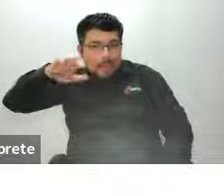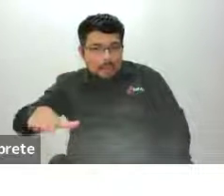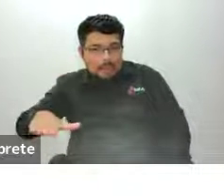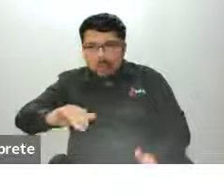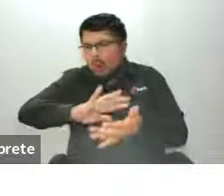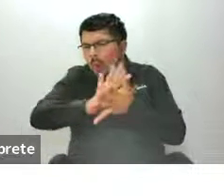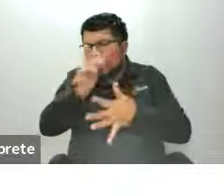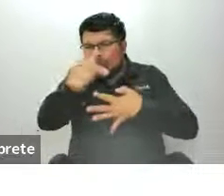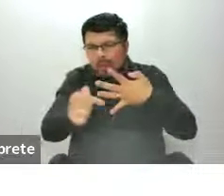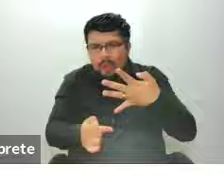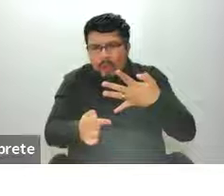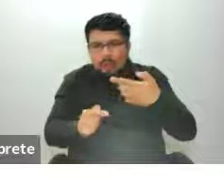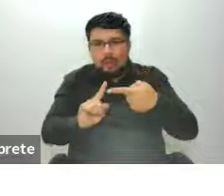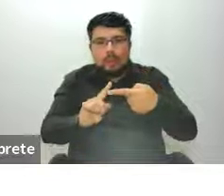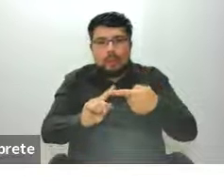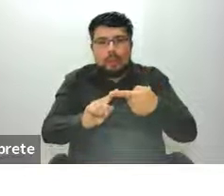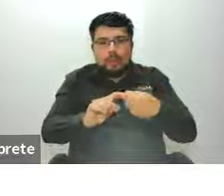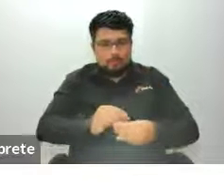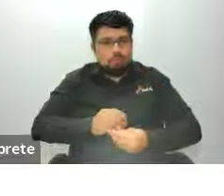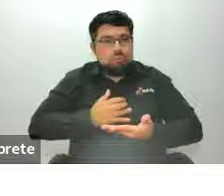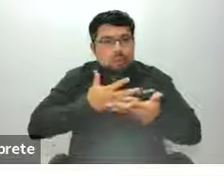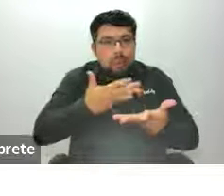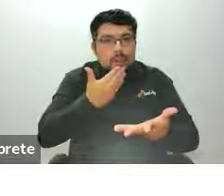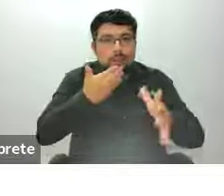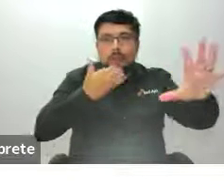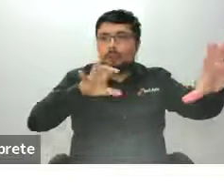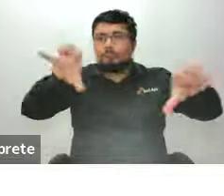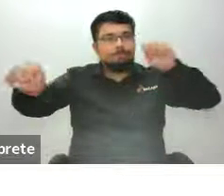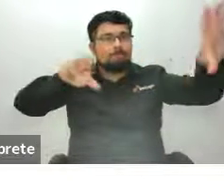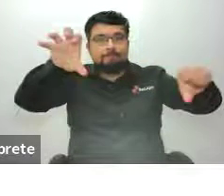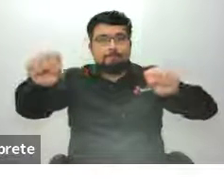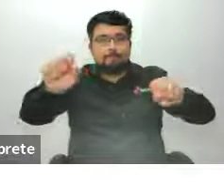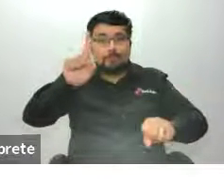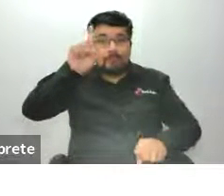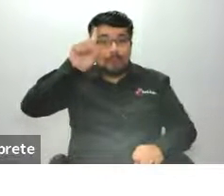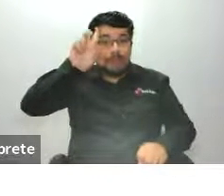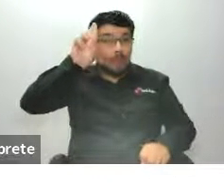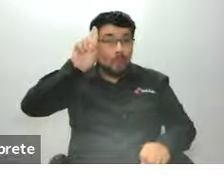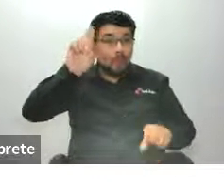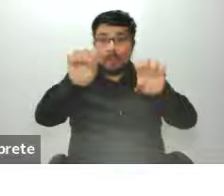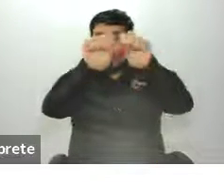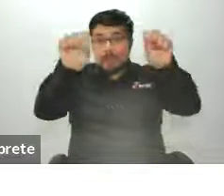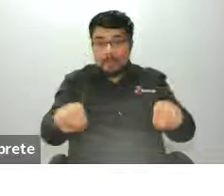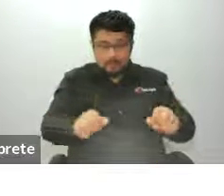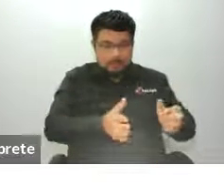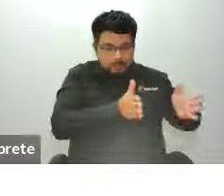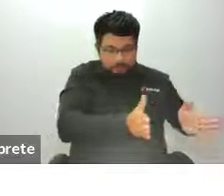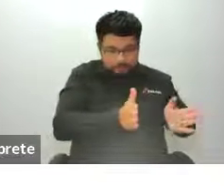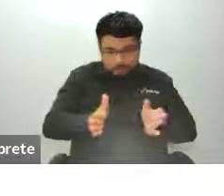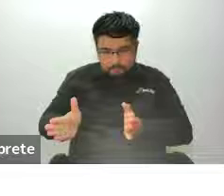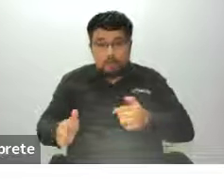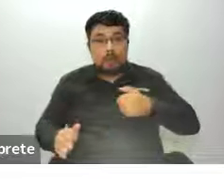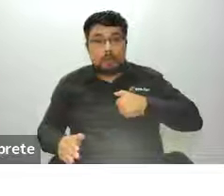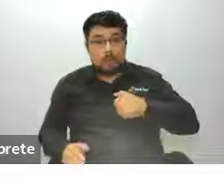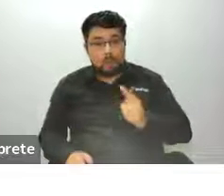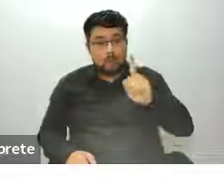de producción como de percepción. ¿Cierto? Hay una organización. ¿Se acuerdan del sistema? Si yo escojo un sistema, ese